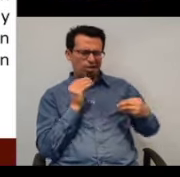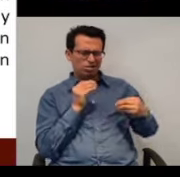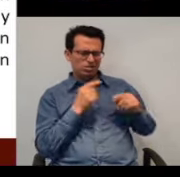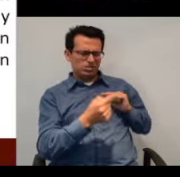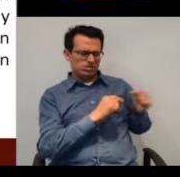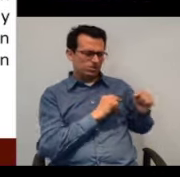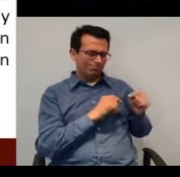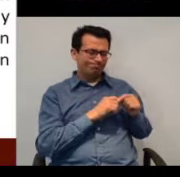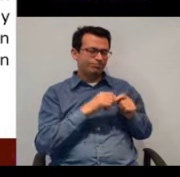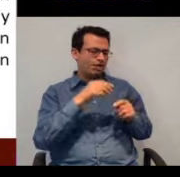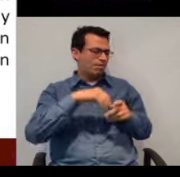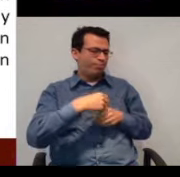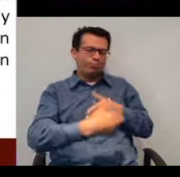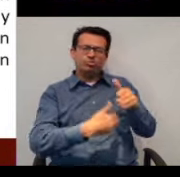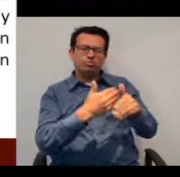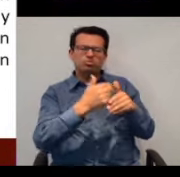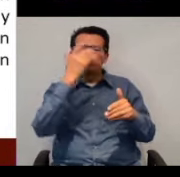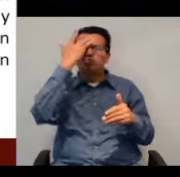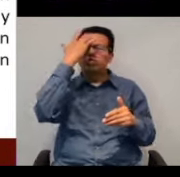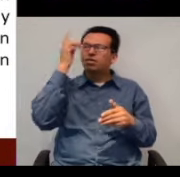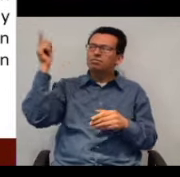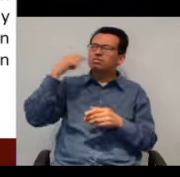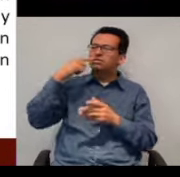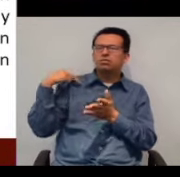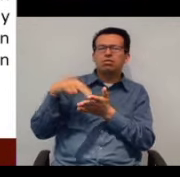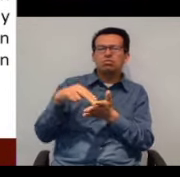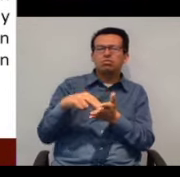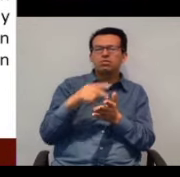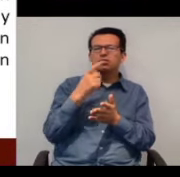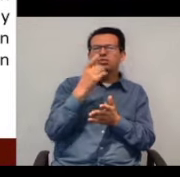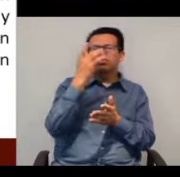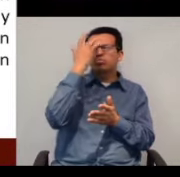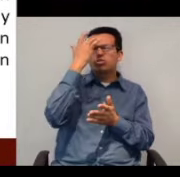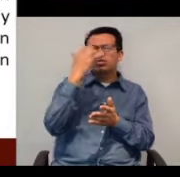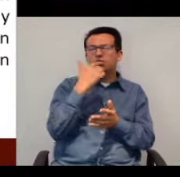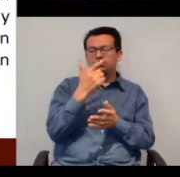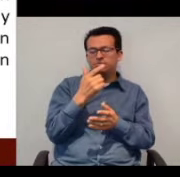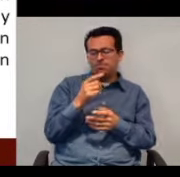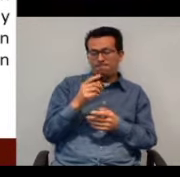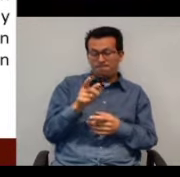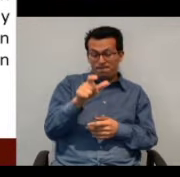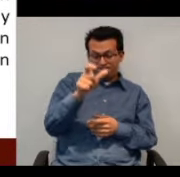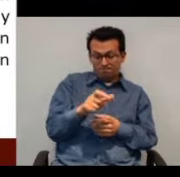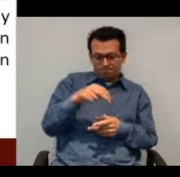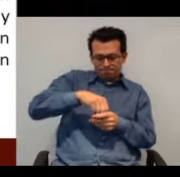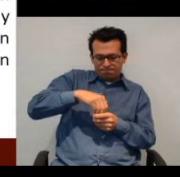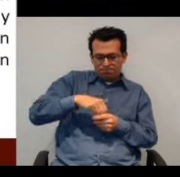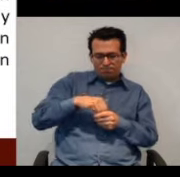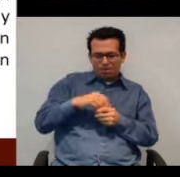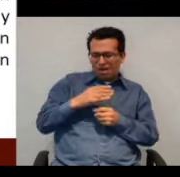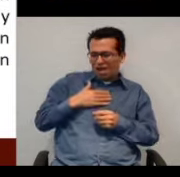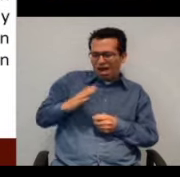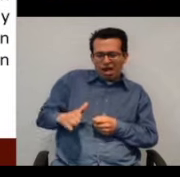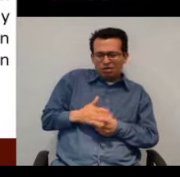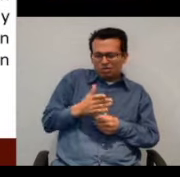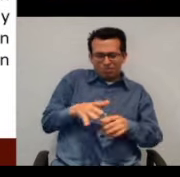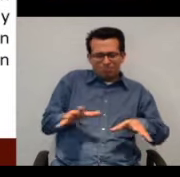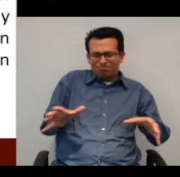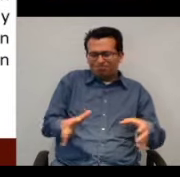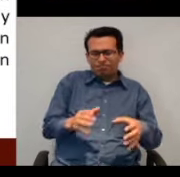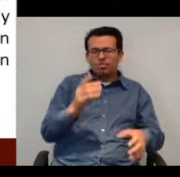en el fondo existe lo que llaman estos autores una naturaleza dilemática, la cual es ofrecer